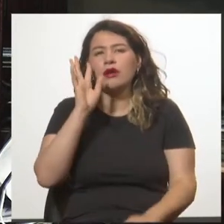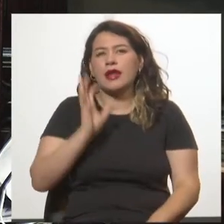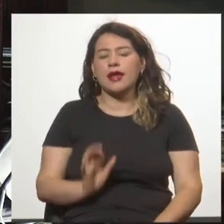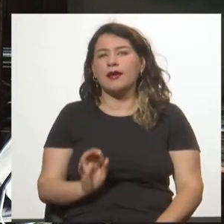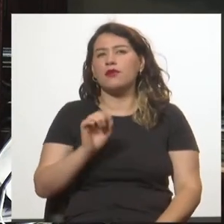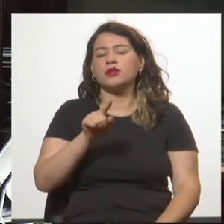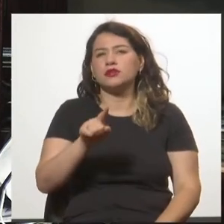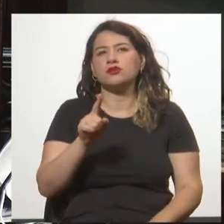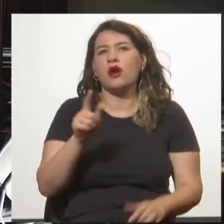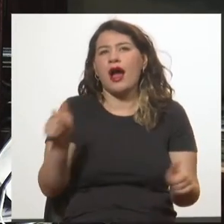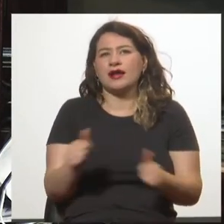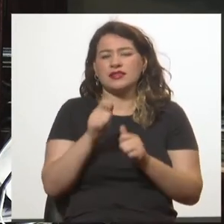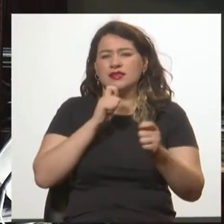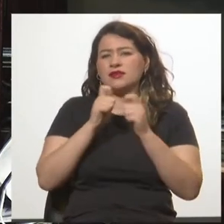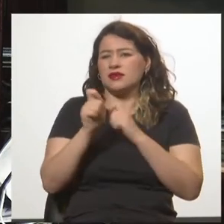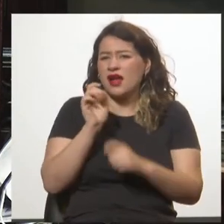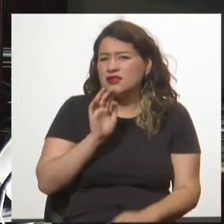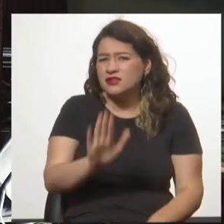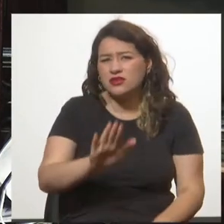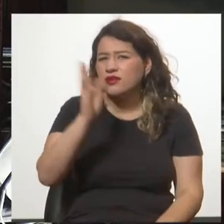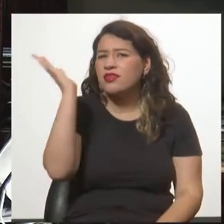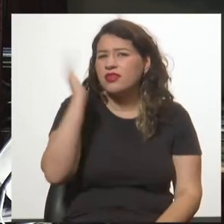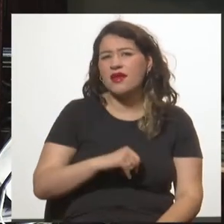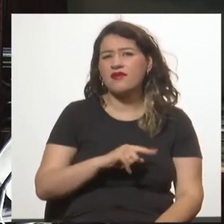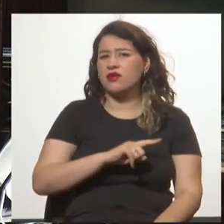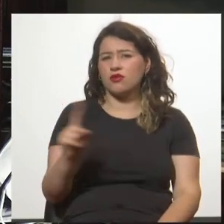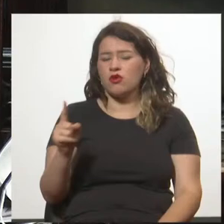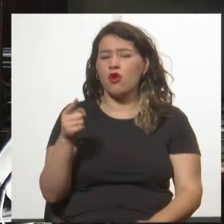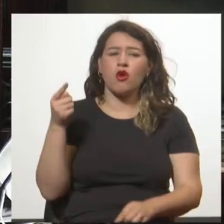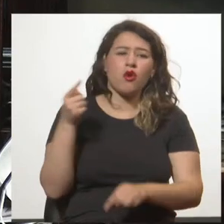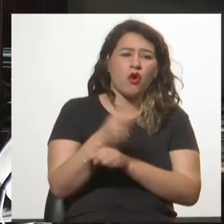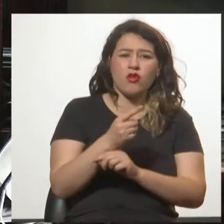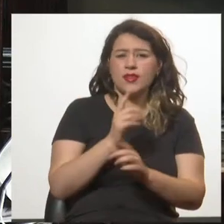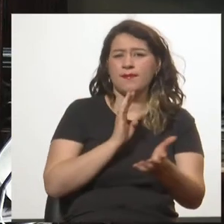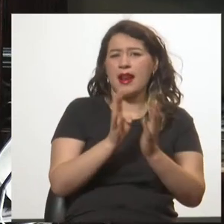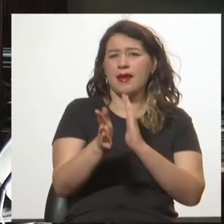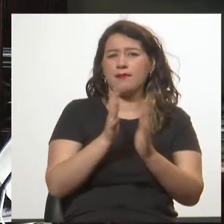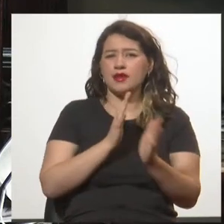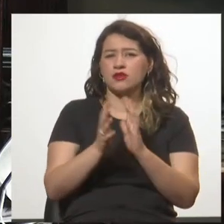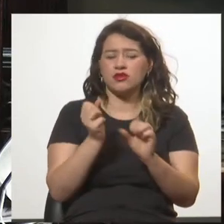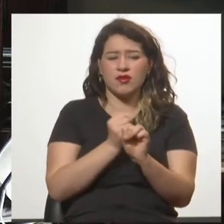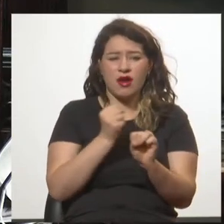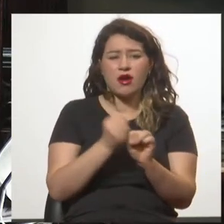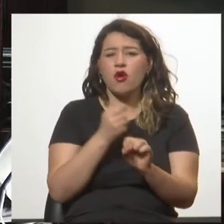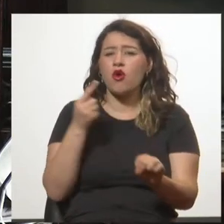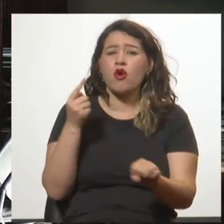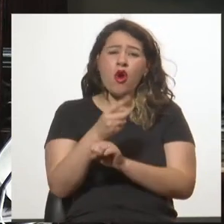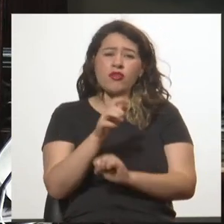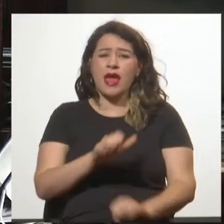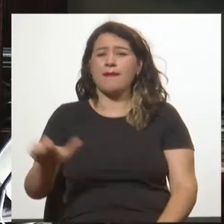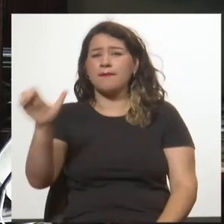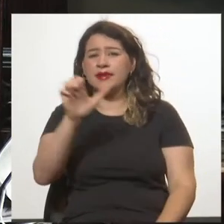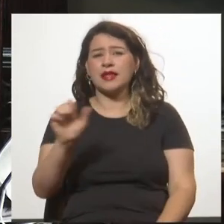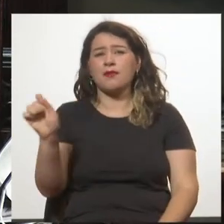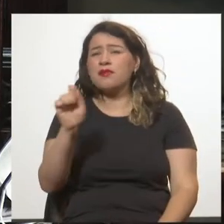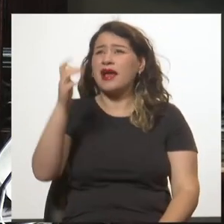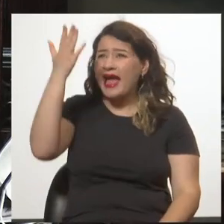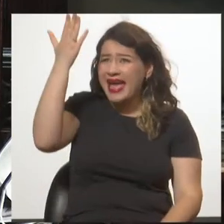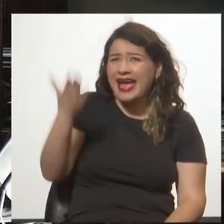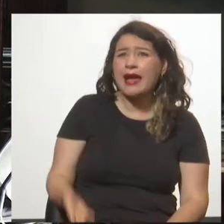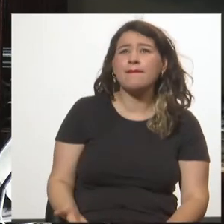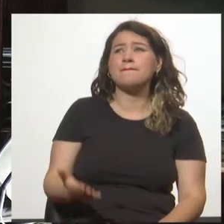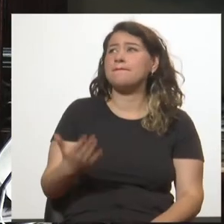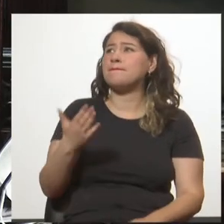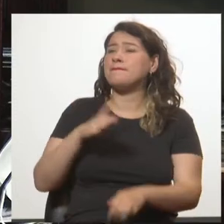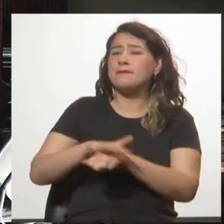un curso de acción de estas características no solamente desprestigia al parlamento sino que a la imagen de una empresa pública ejemplar como de